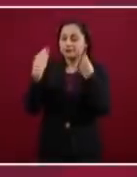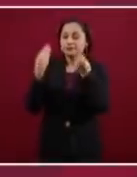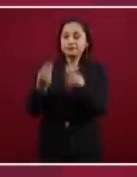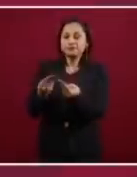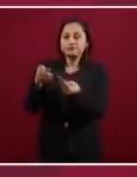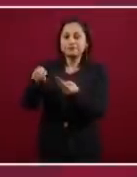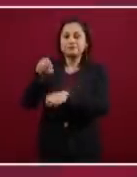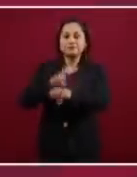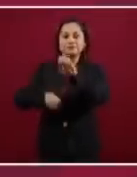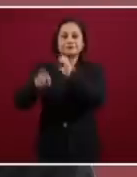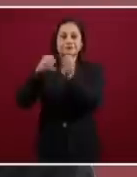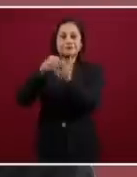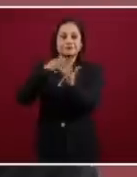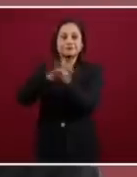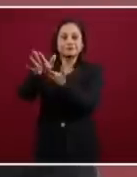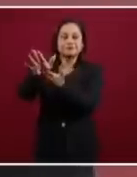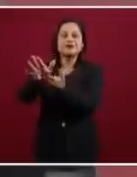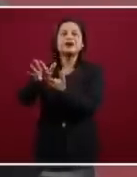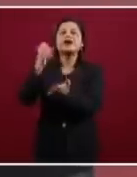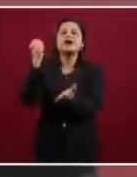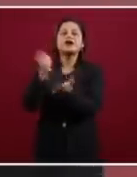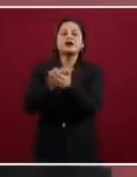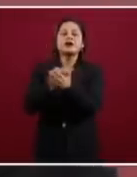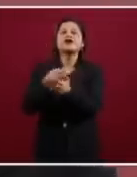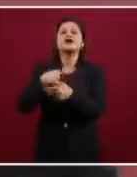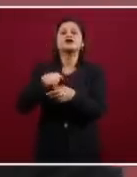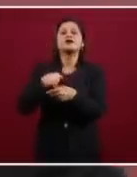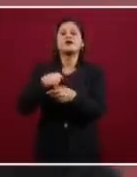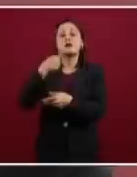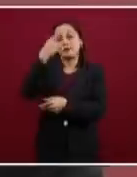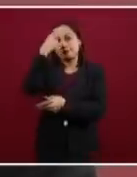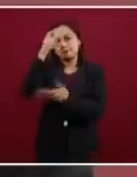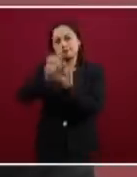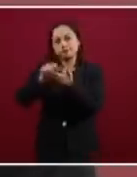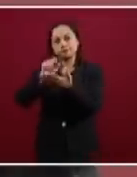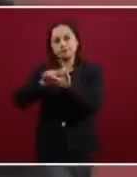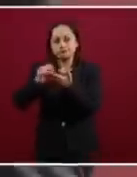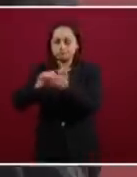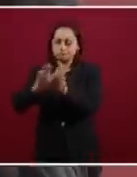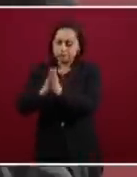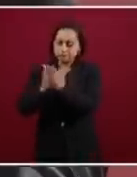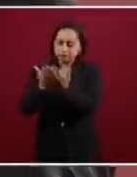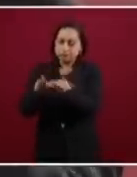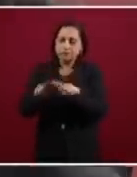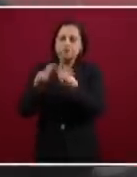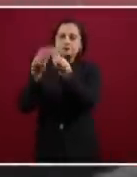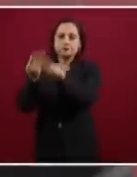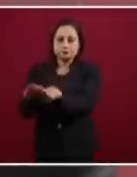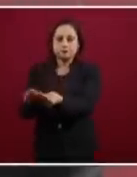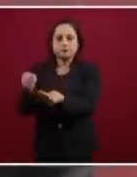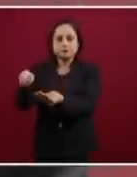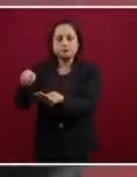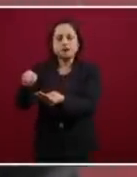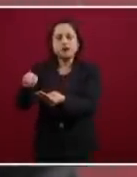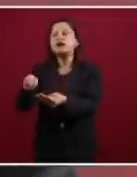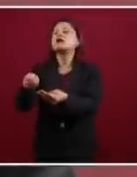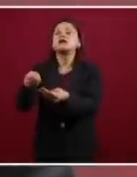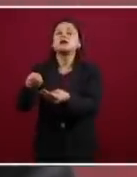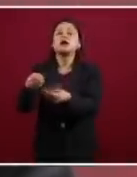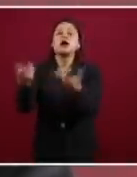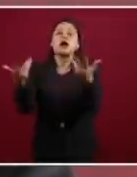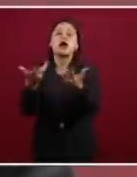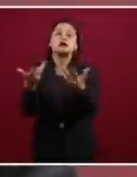libro para que esté el día primero porque lleva un mes